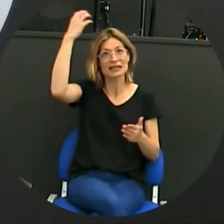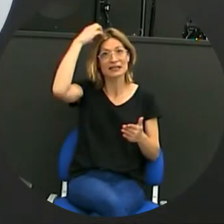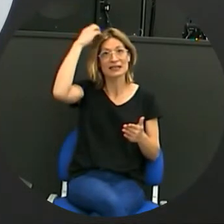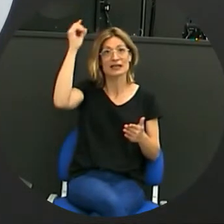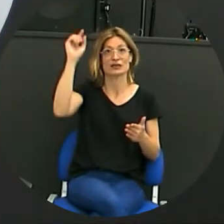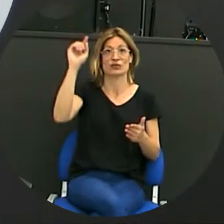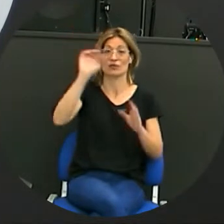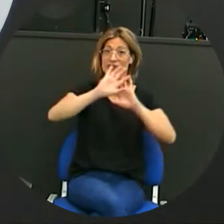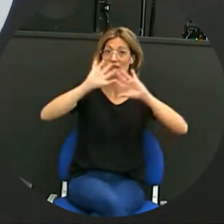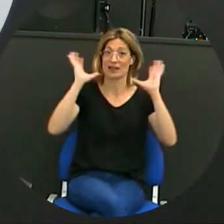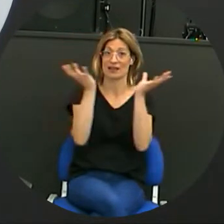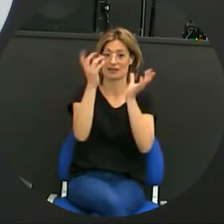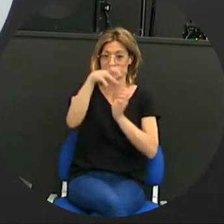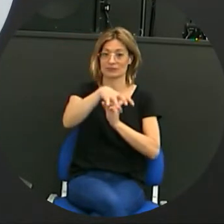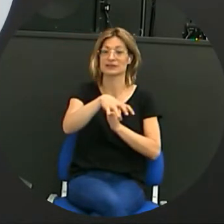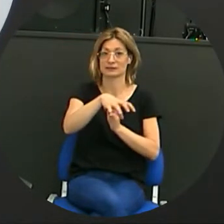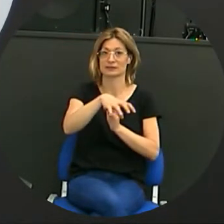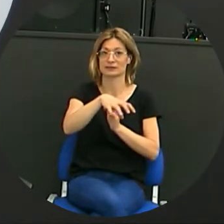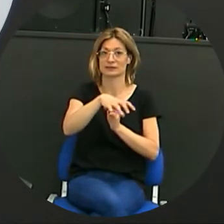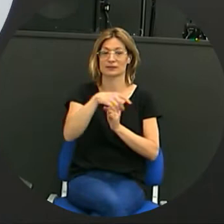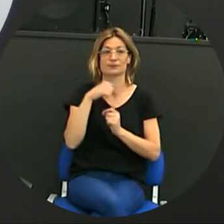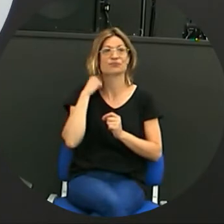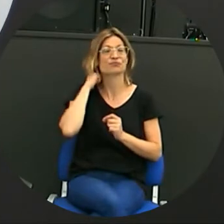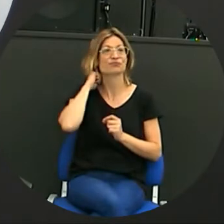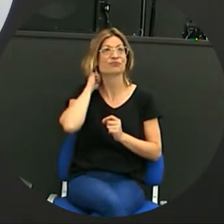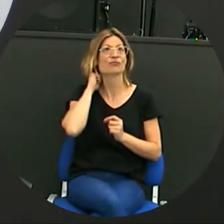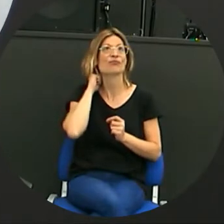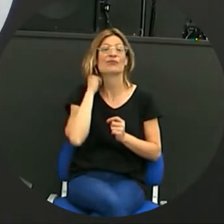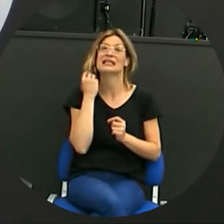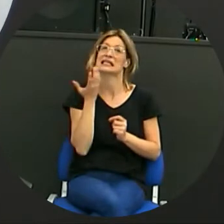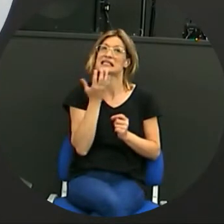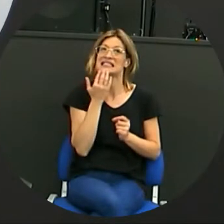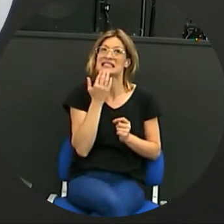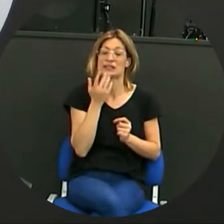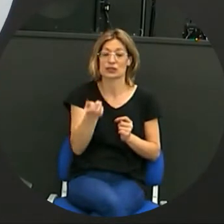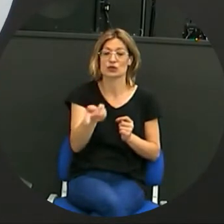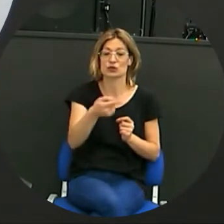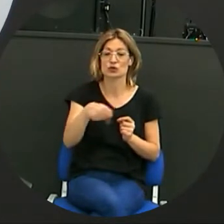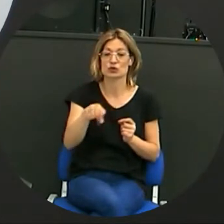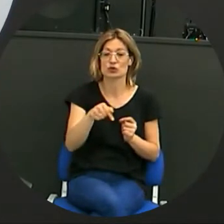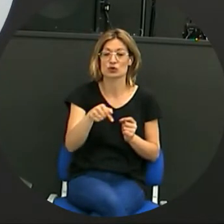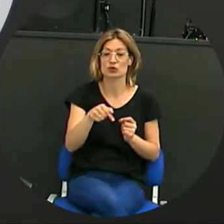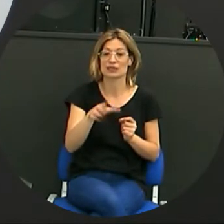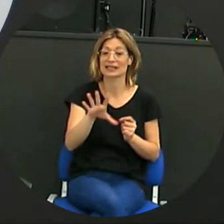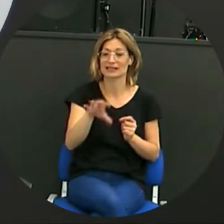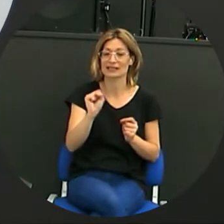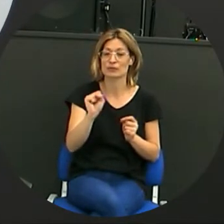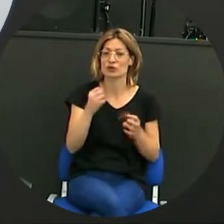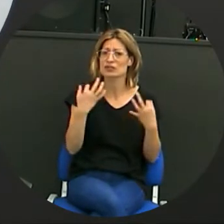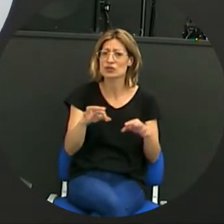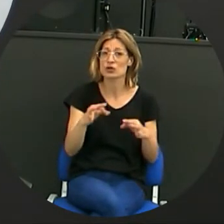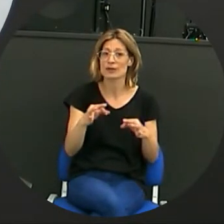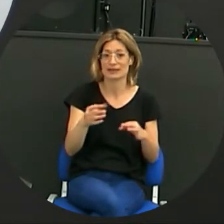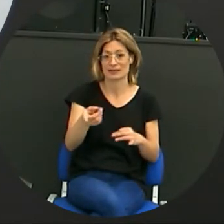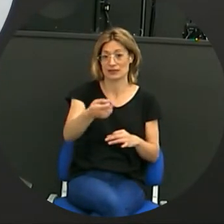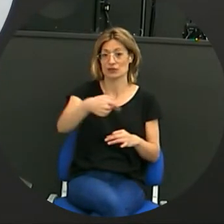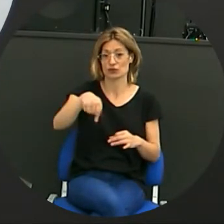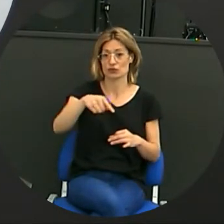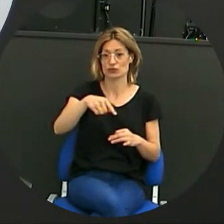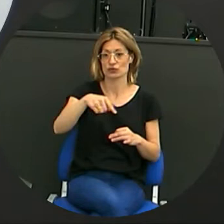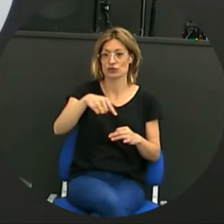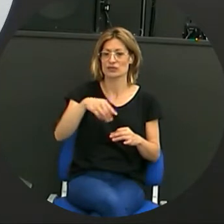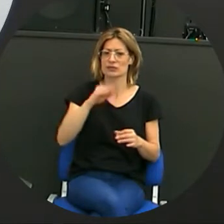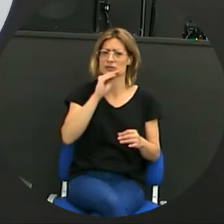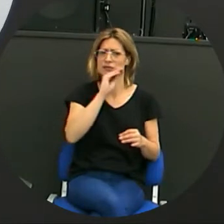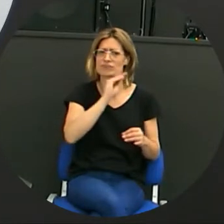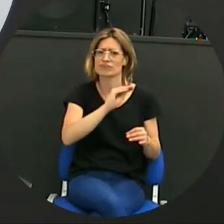se establece, si nosotros no entendemos que nadie más que nosotros hemos sido llamados